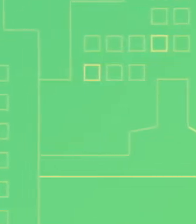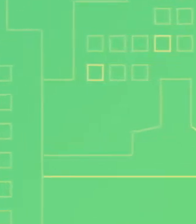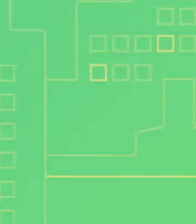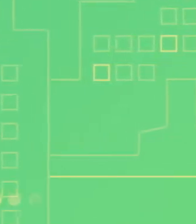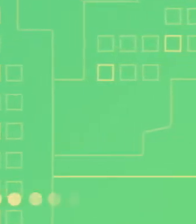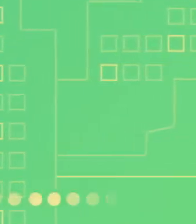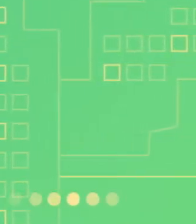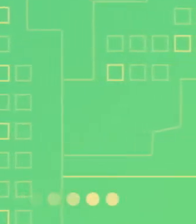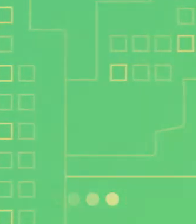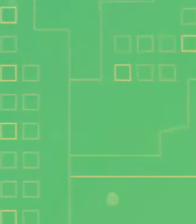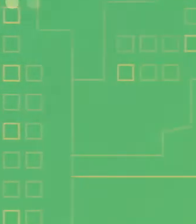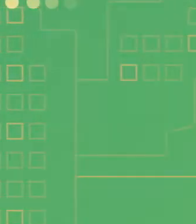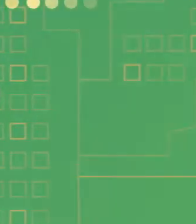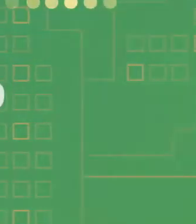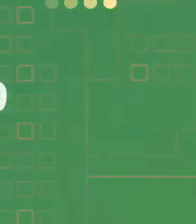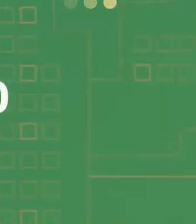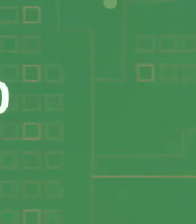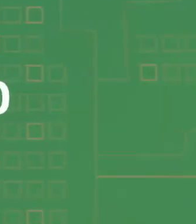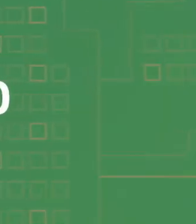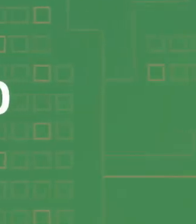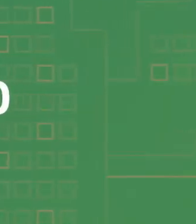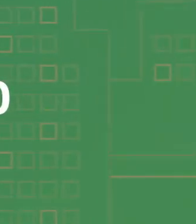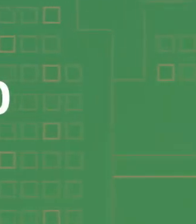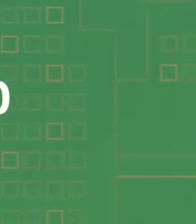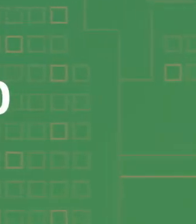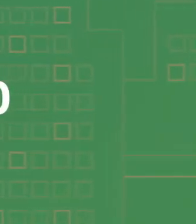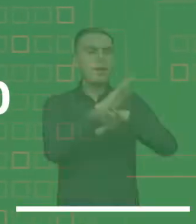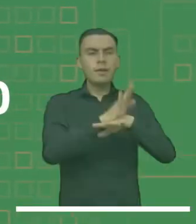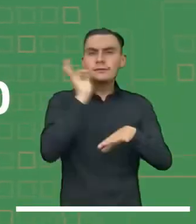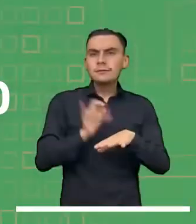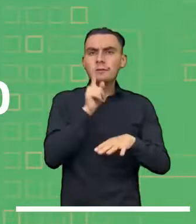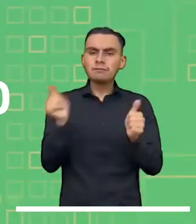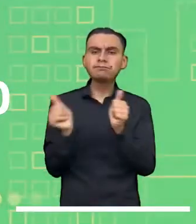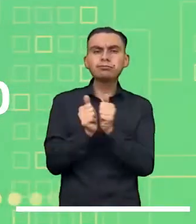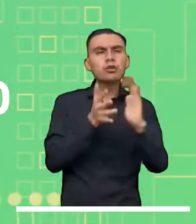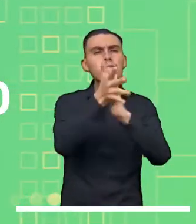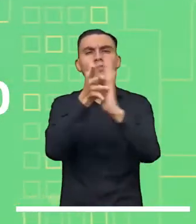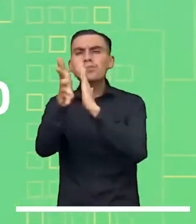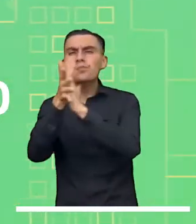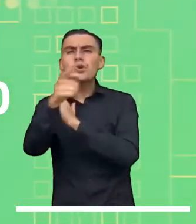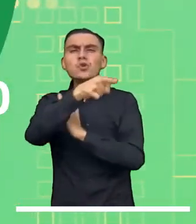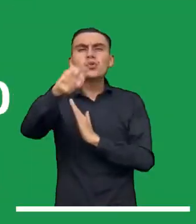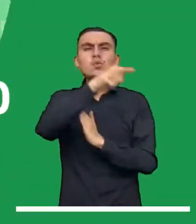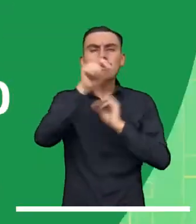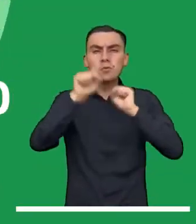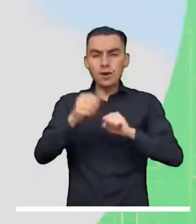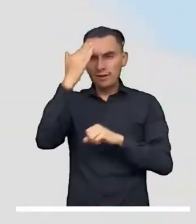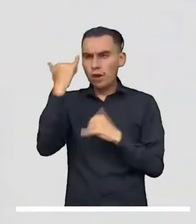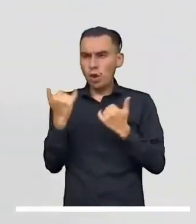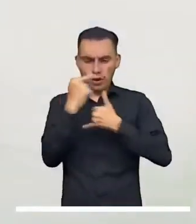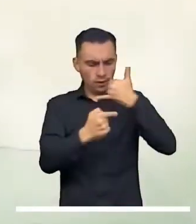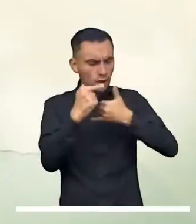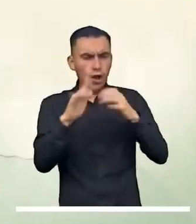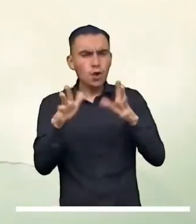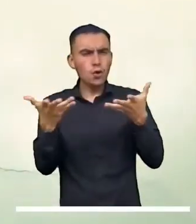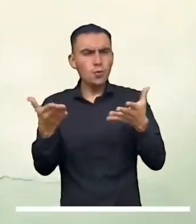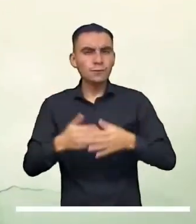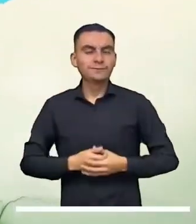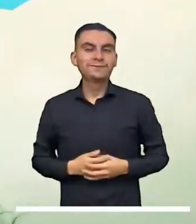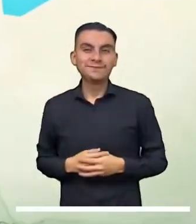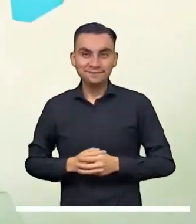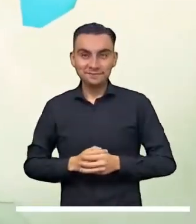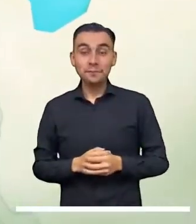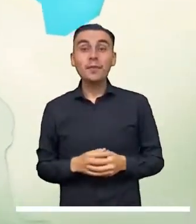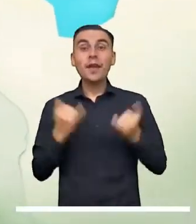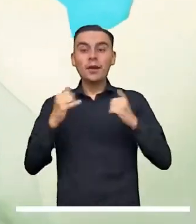Iniciamos este domingo con la información meteorológica más relevante en cada una de las regiones. El Caribe despierta con un